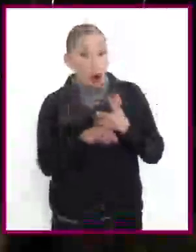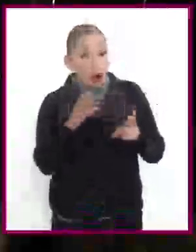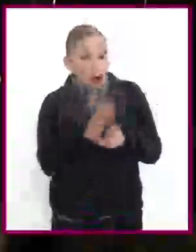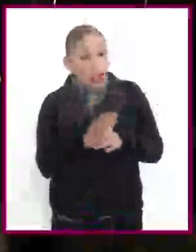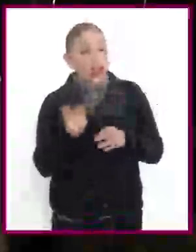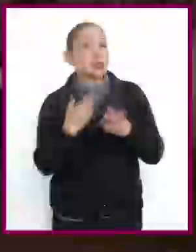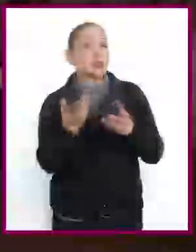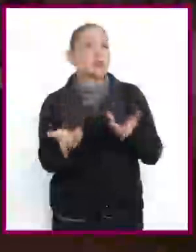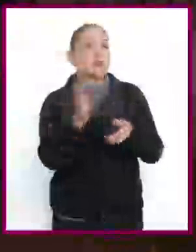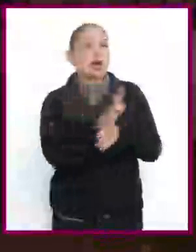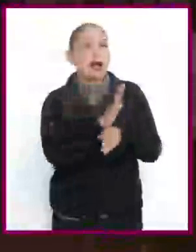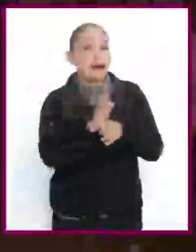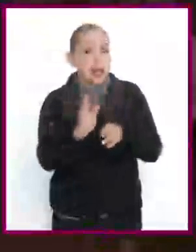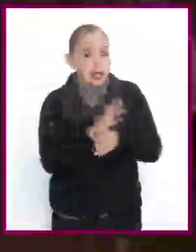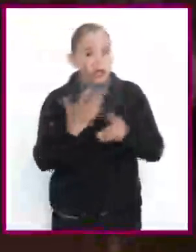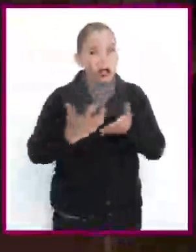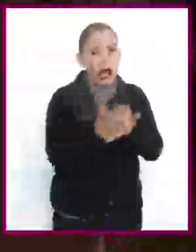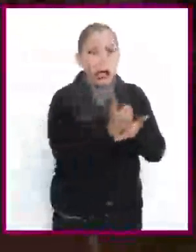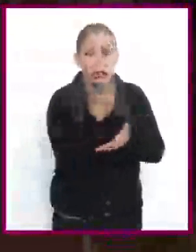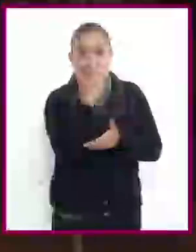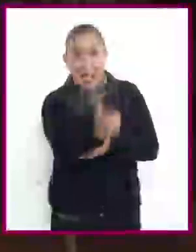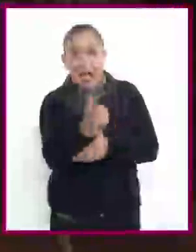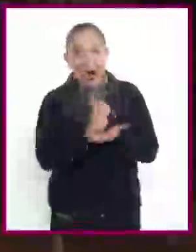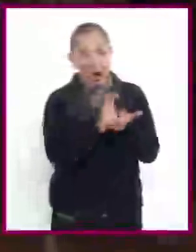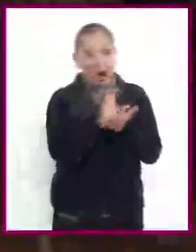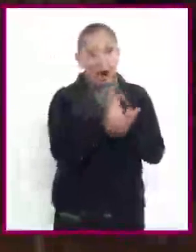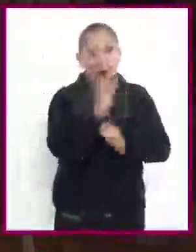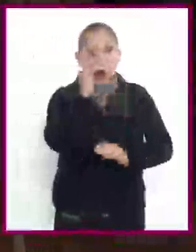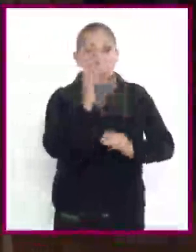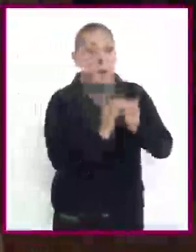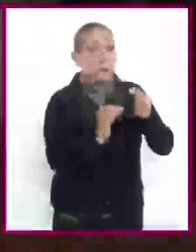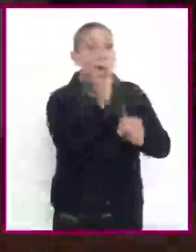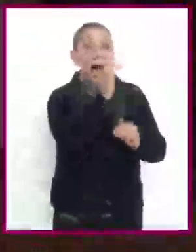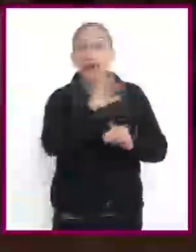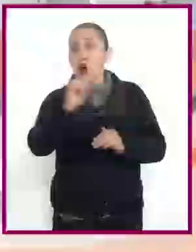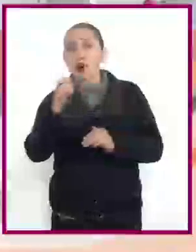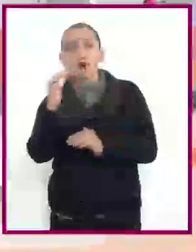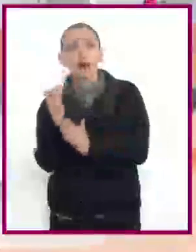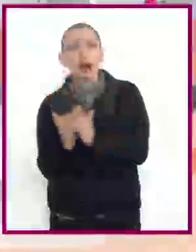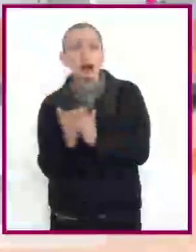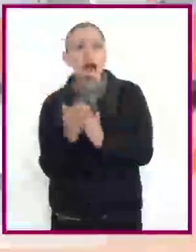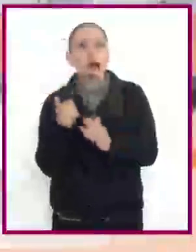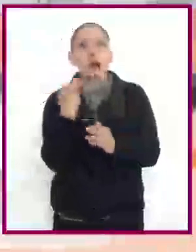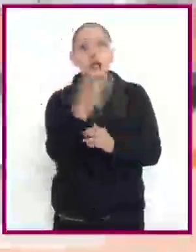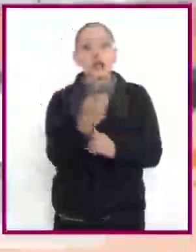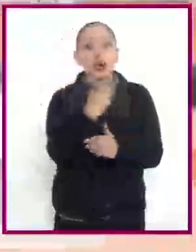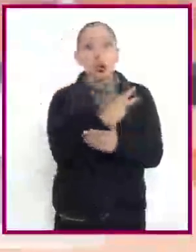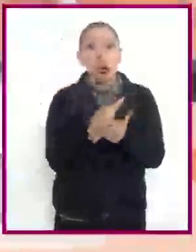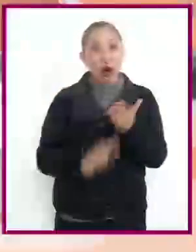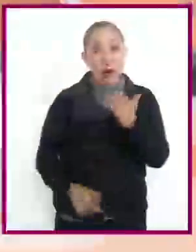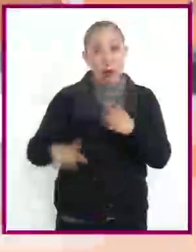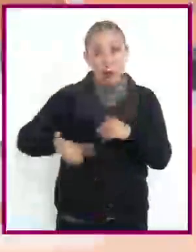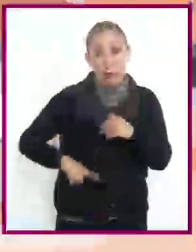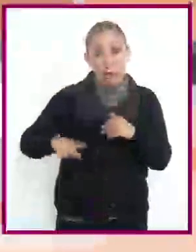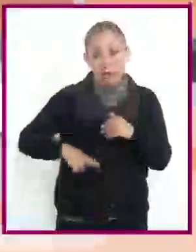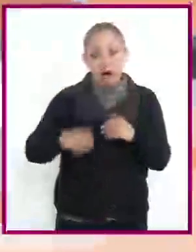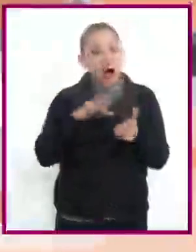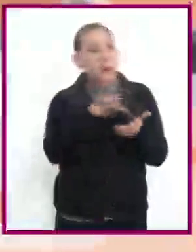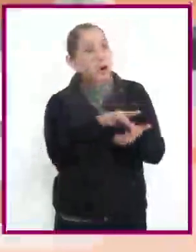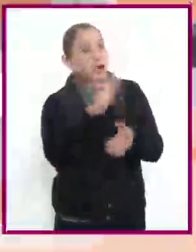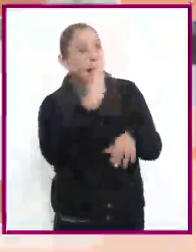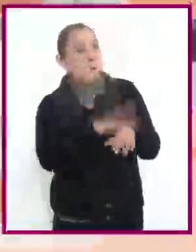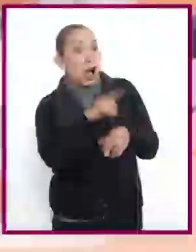al interior como al exterior. Reto 3. Desigualdad socioeconómica. La brecha entre riqueza y